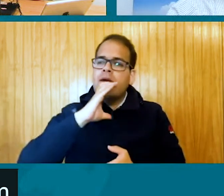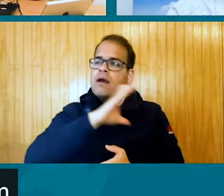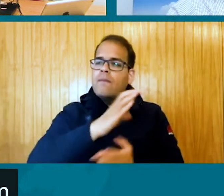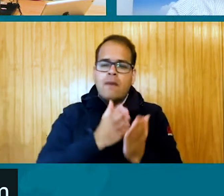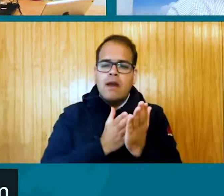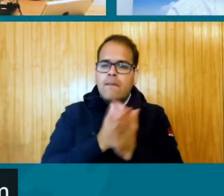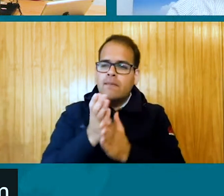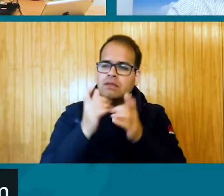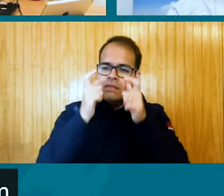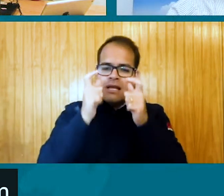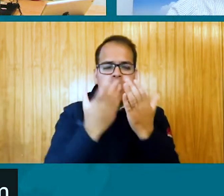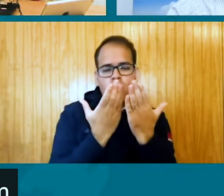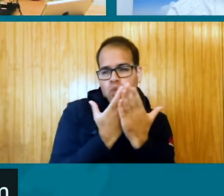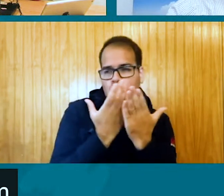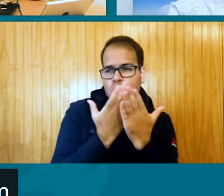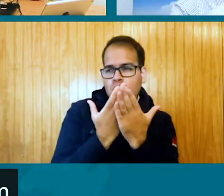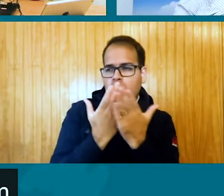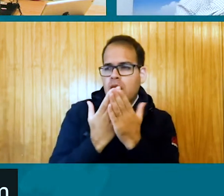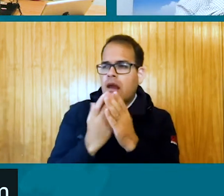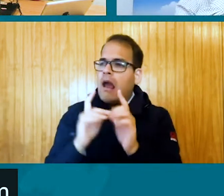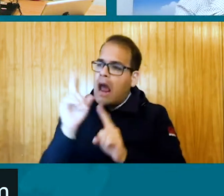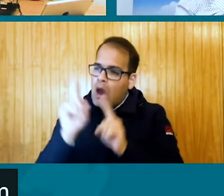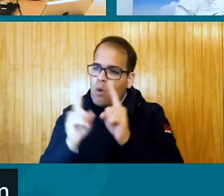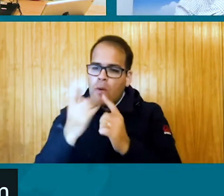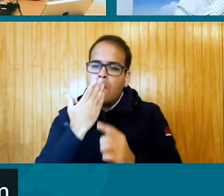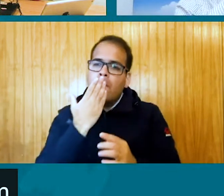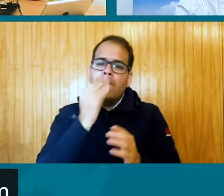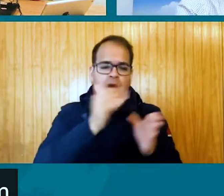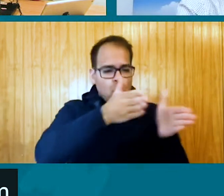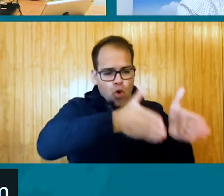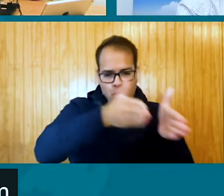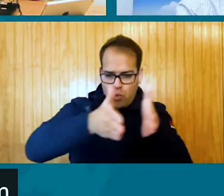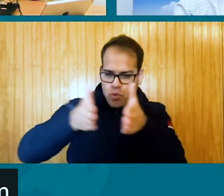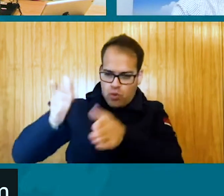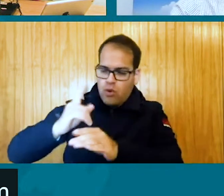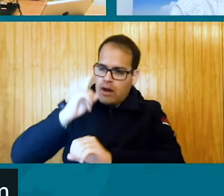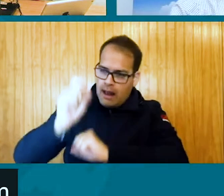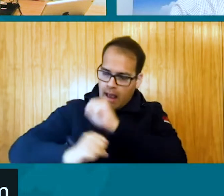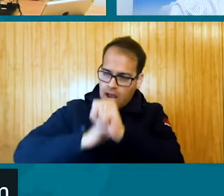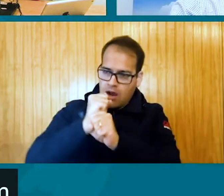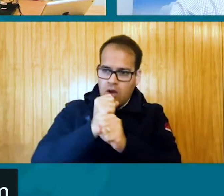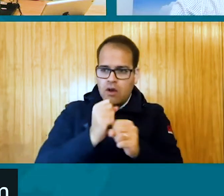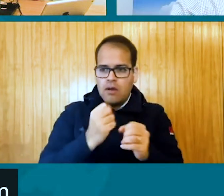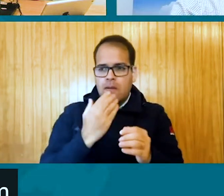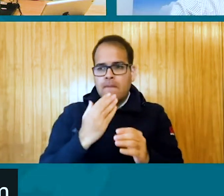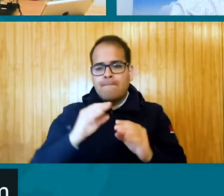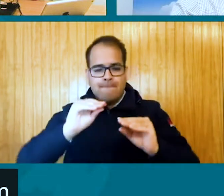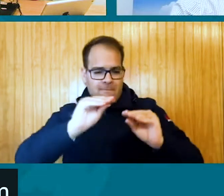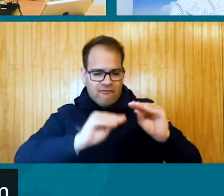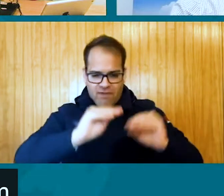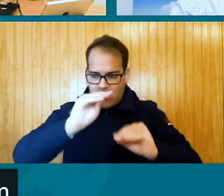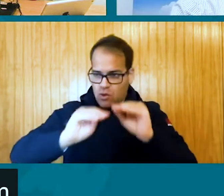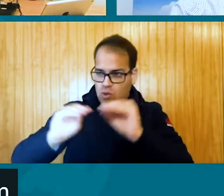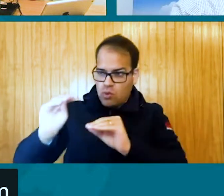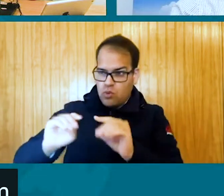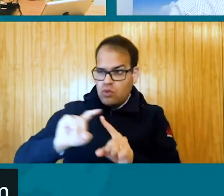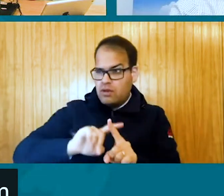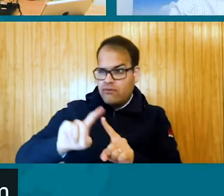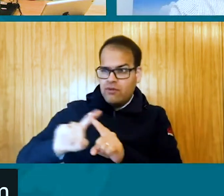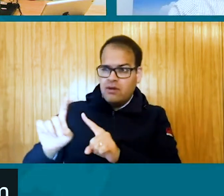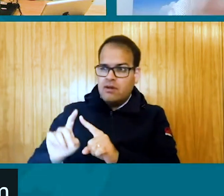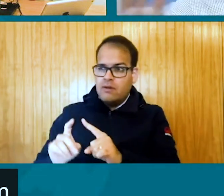este estudio? ¿Hay alguna mejor época en el año para realizarla? ¿Valores? No sé. El